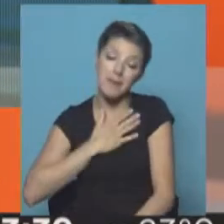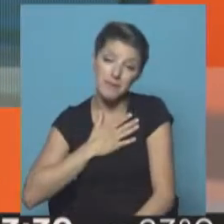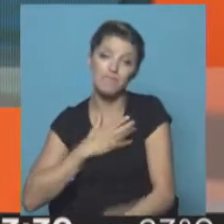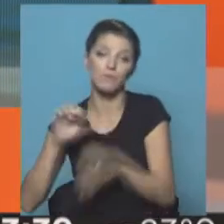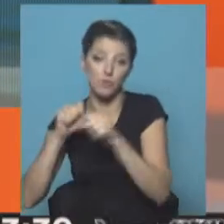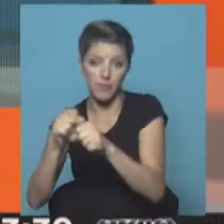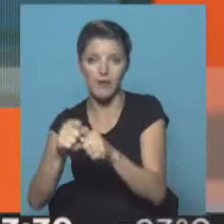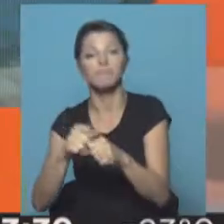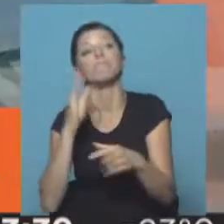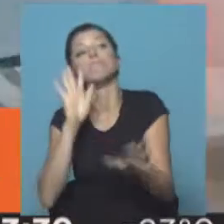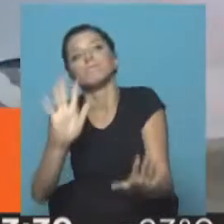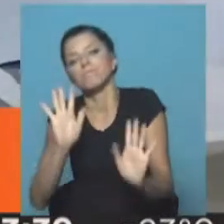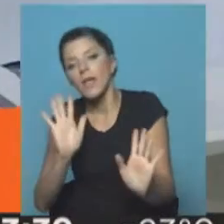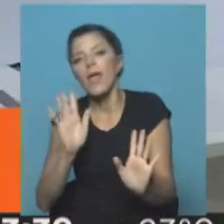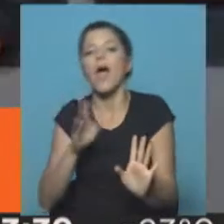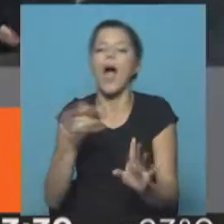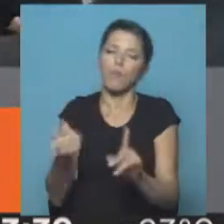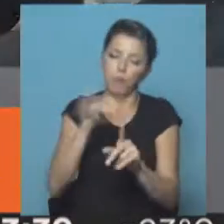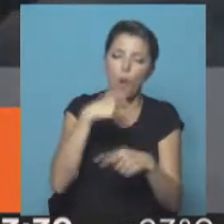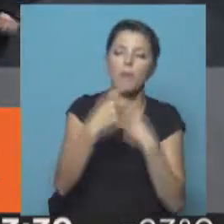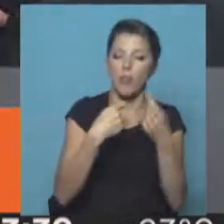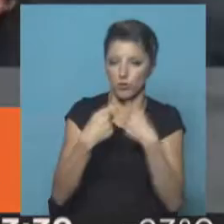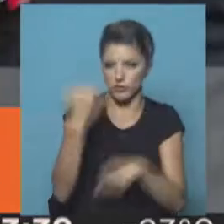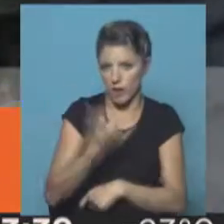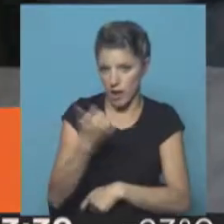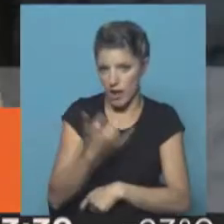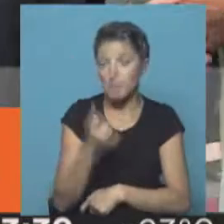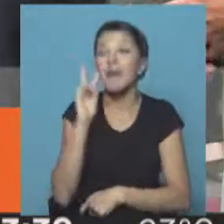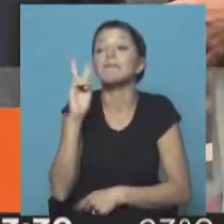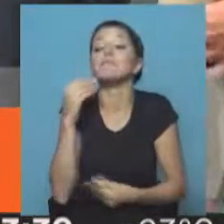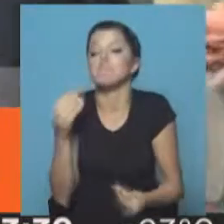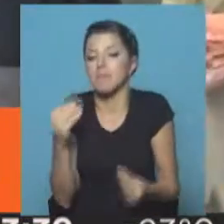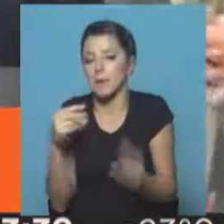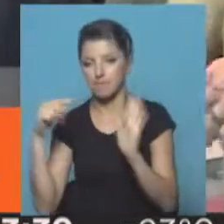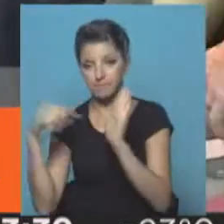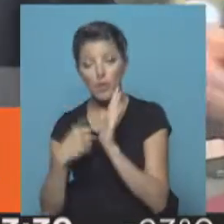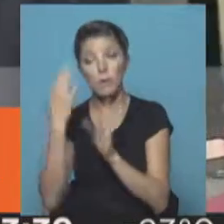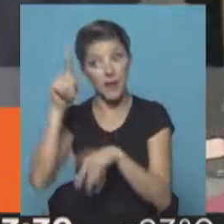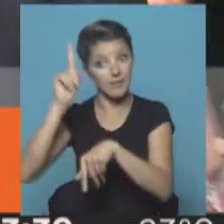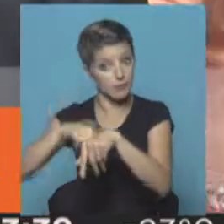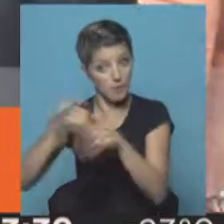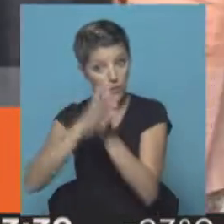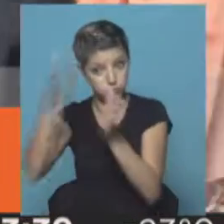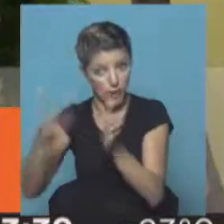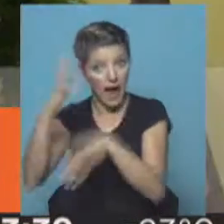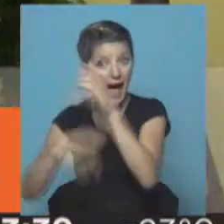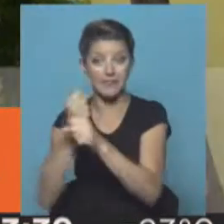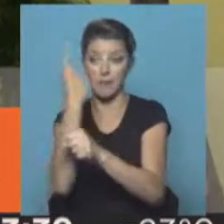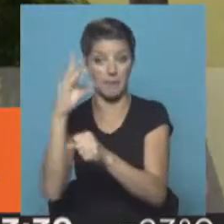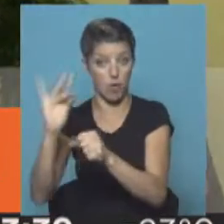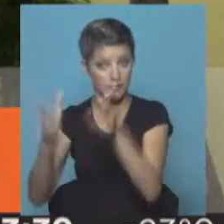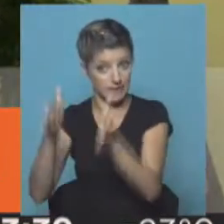hay negociaciones, hablábamos fuera del aire que hay negociaciones para ver qué, pero realmente esto es un plazo que se han dado. Vos habías preguntado